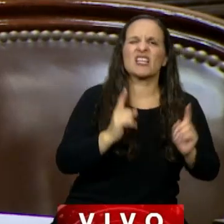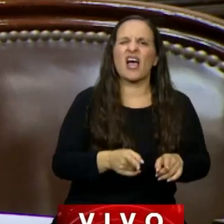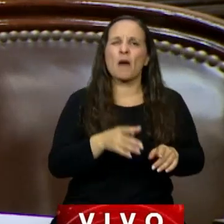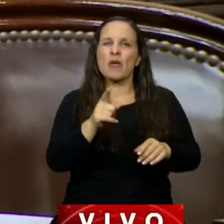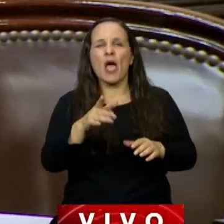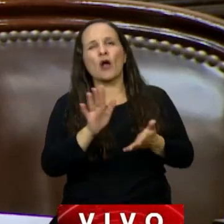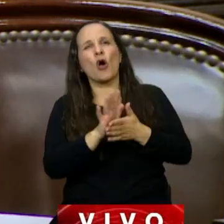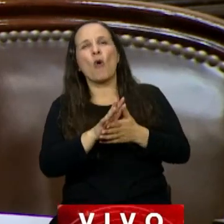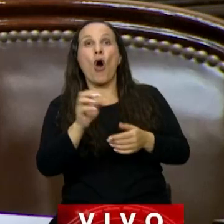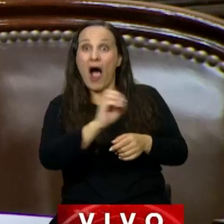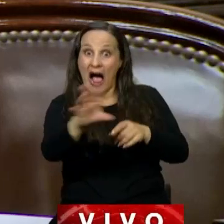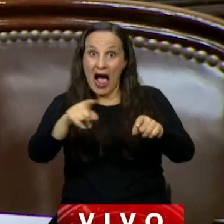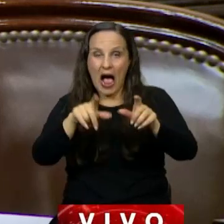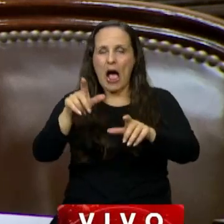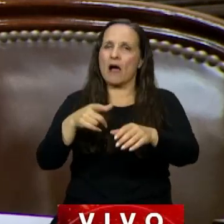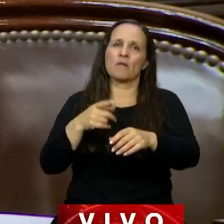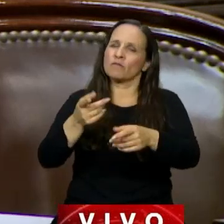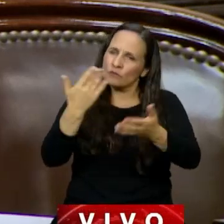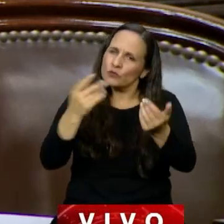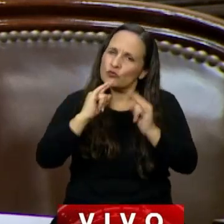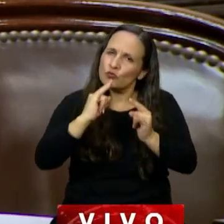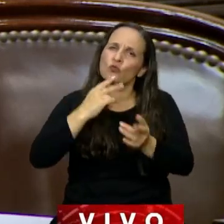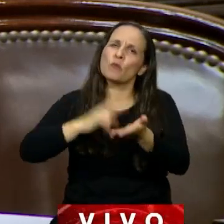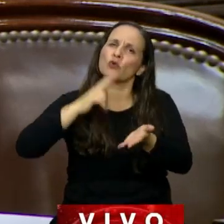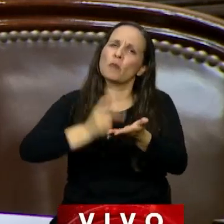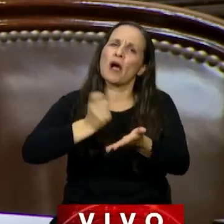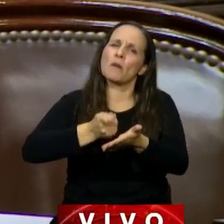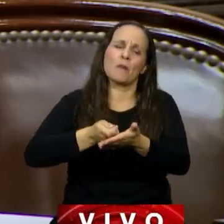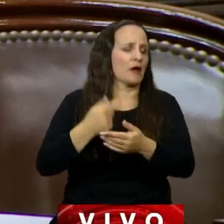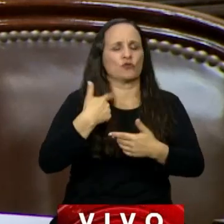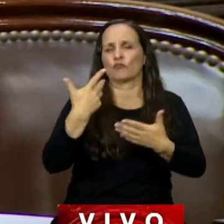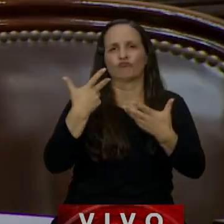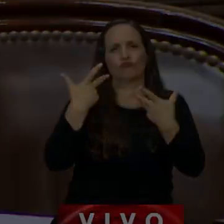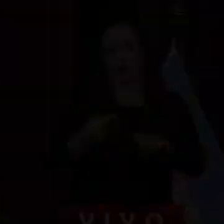campo como sujeto de impuestos. Gracias, señor presidente. Gracias, diputado.